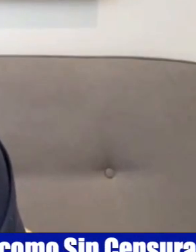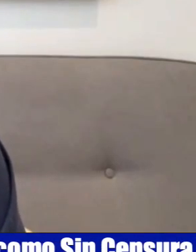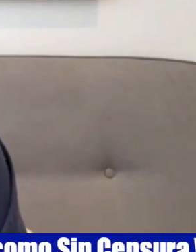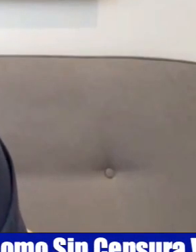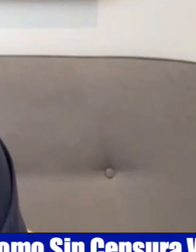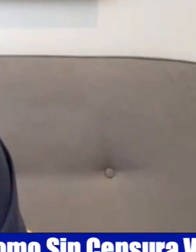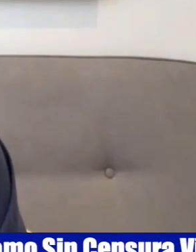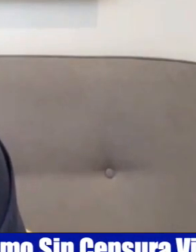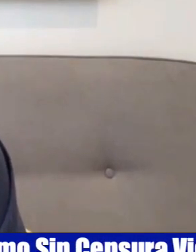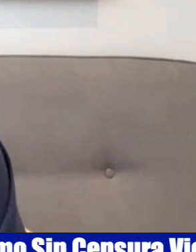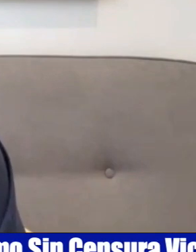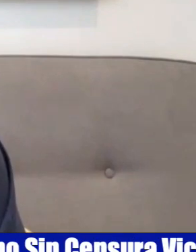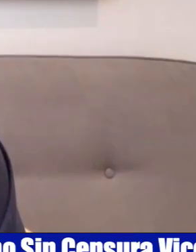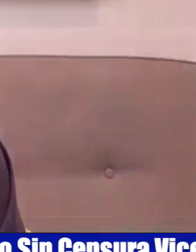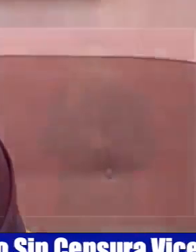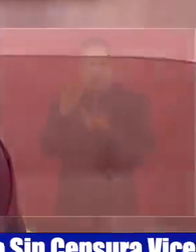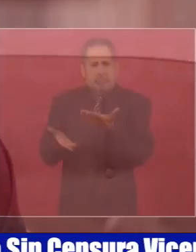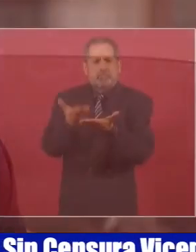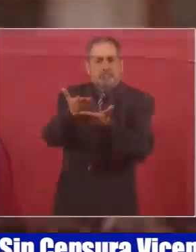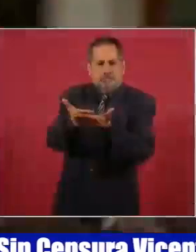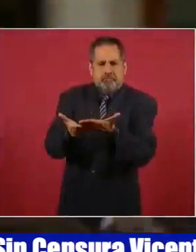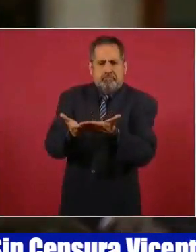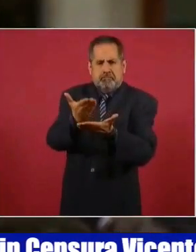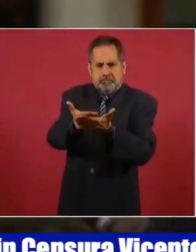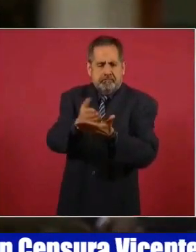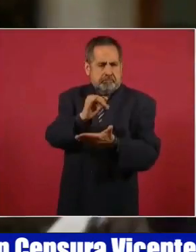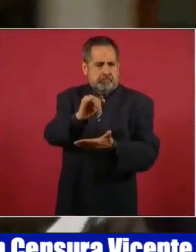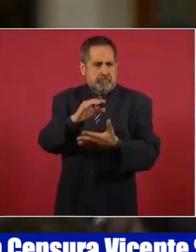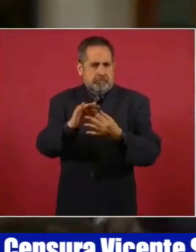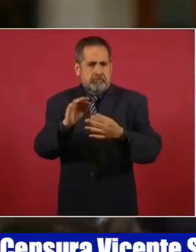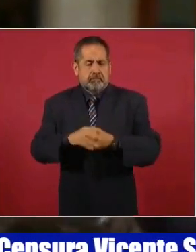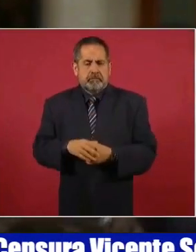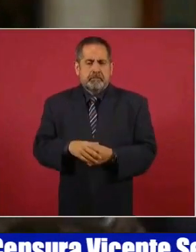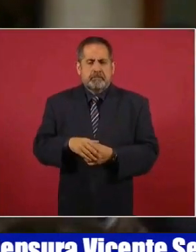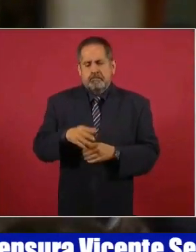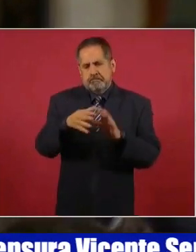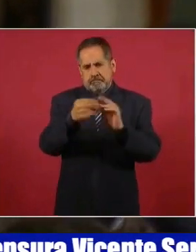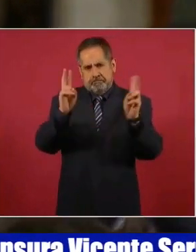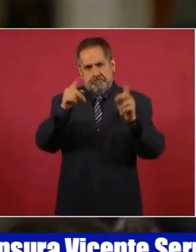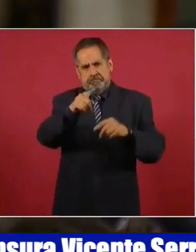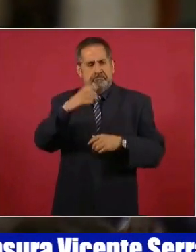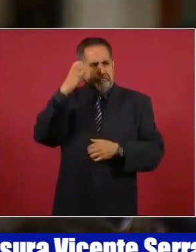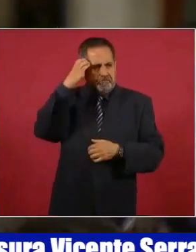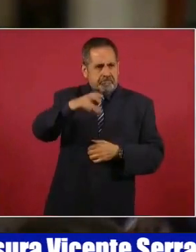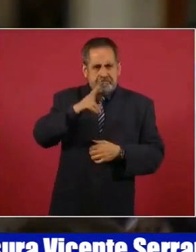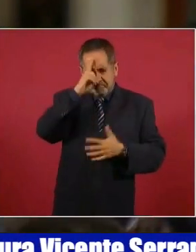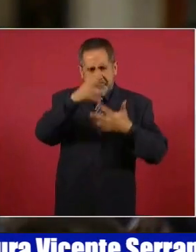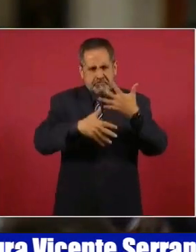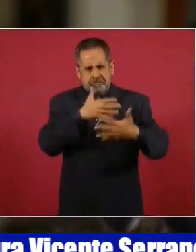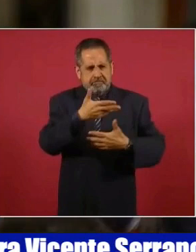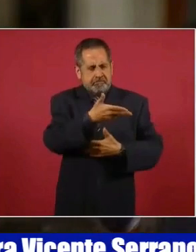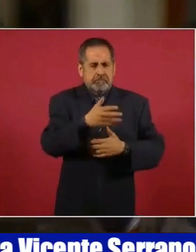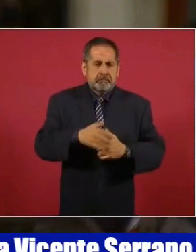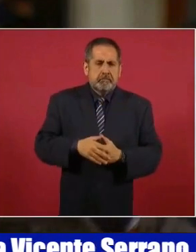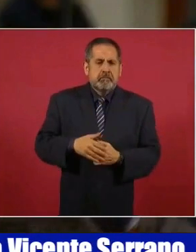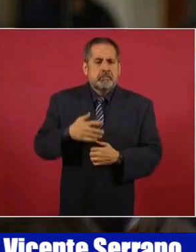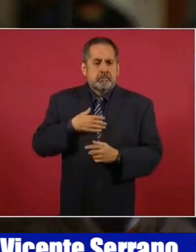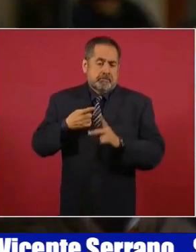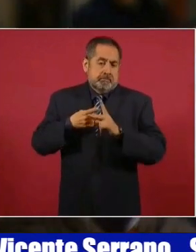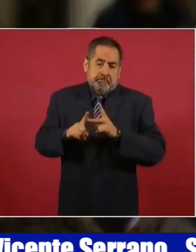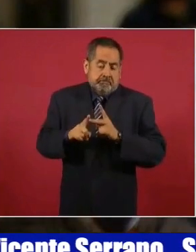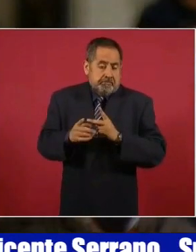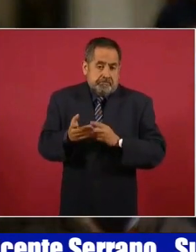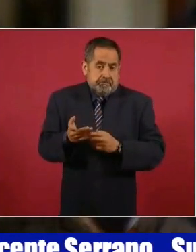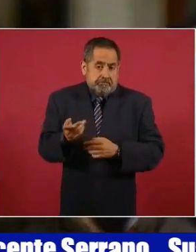la forma de torcer las cosas de Jorge Ramos, el